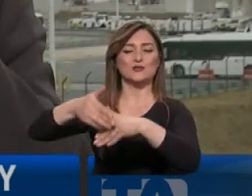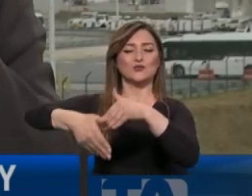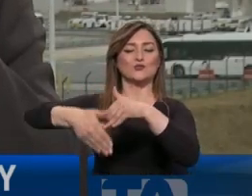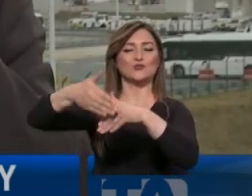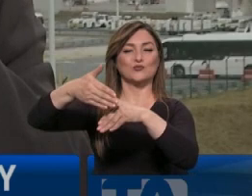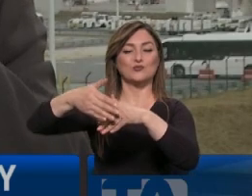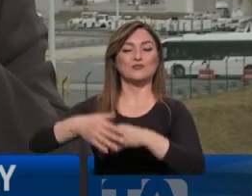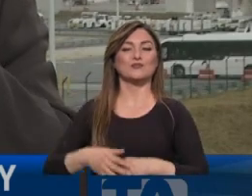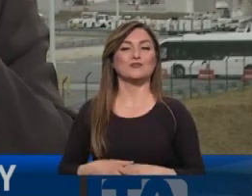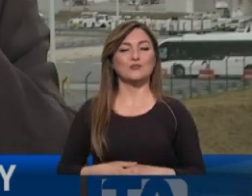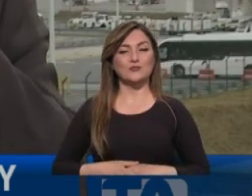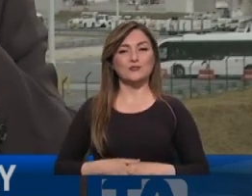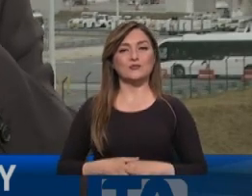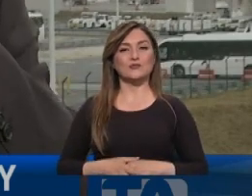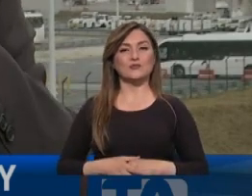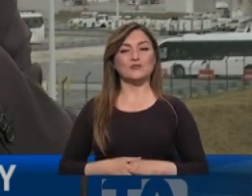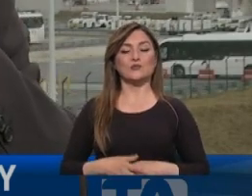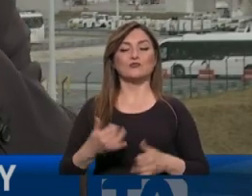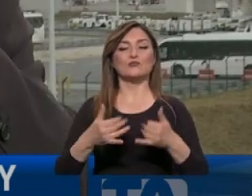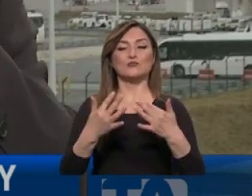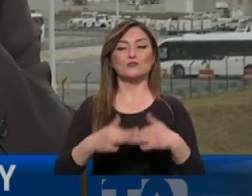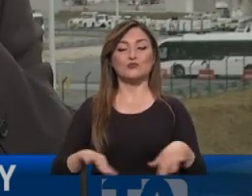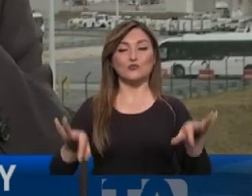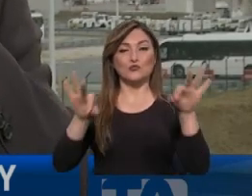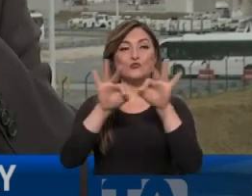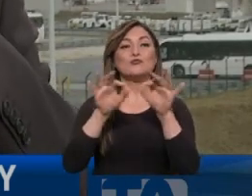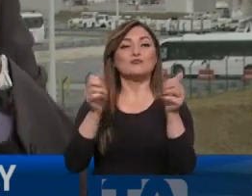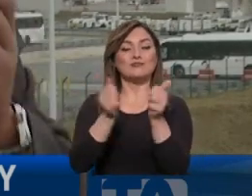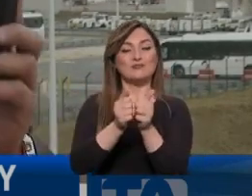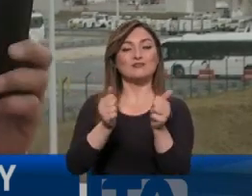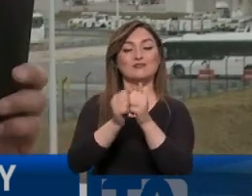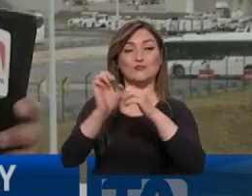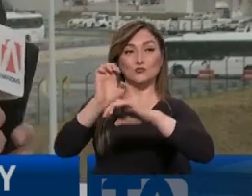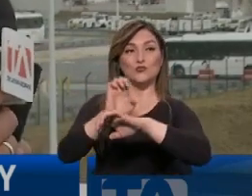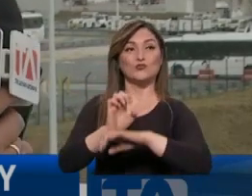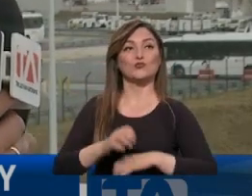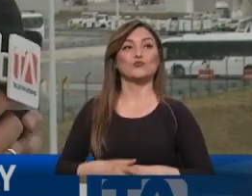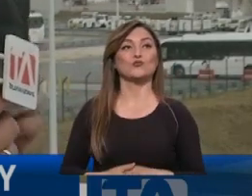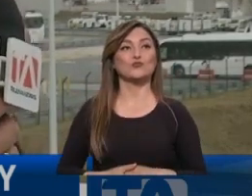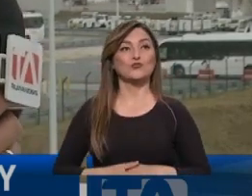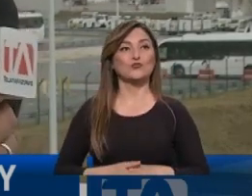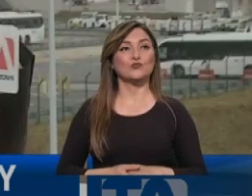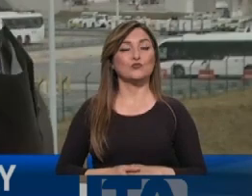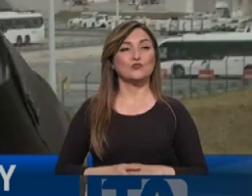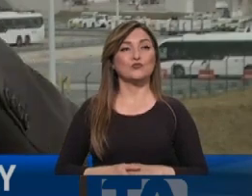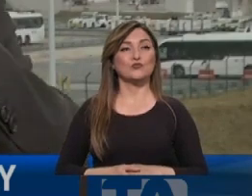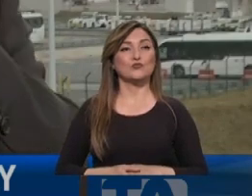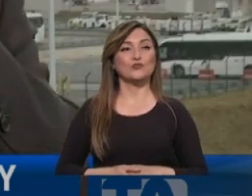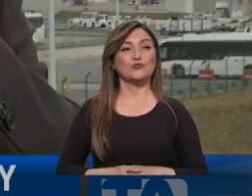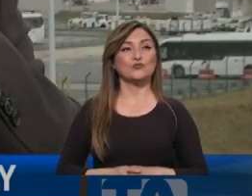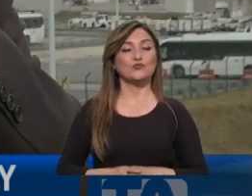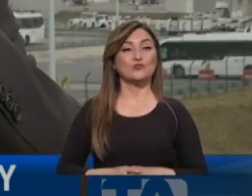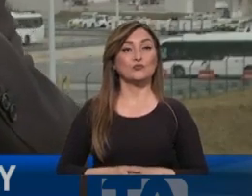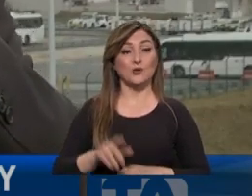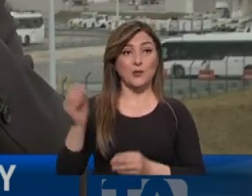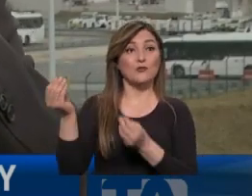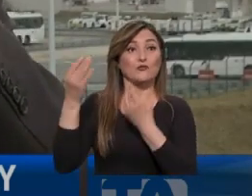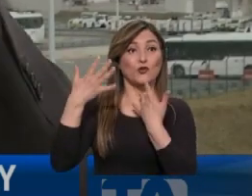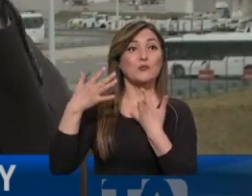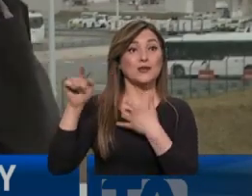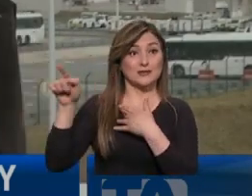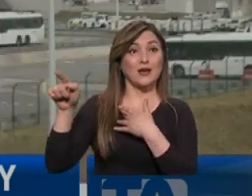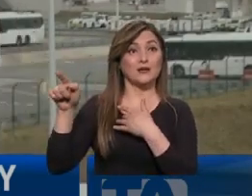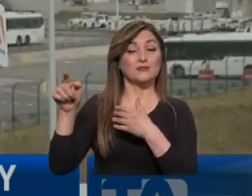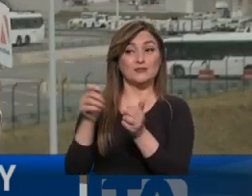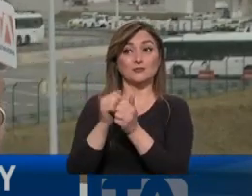sudamericanas. Partido muy importante para la selección ecuatoriana de fútbol. Acá me están ya anunciando el arribo de la